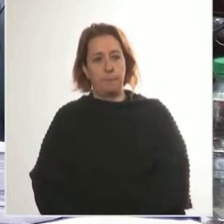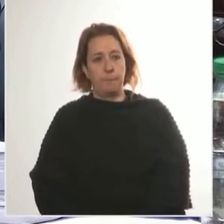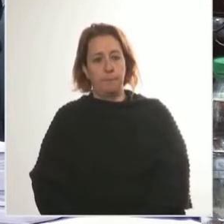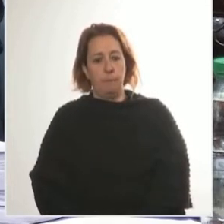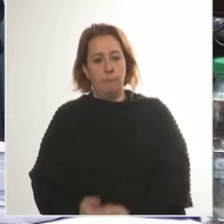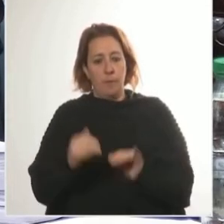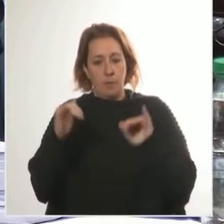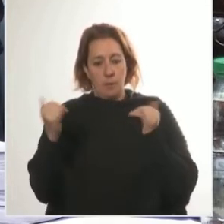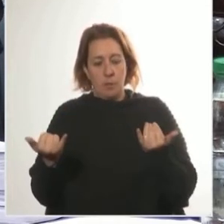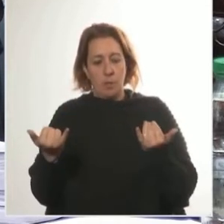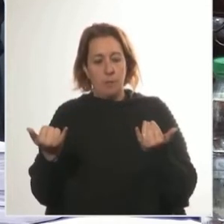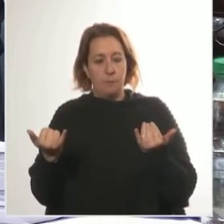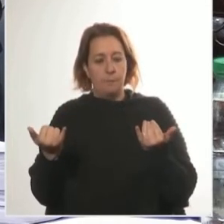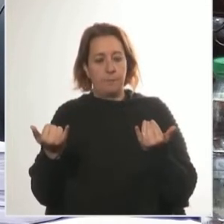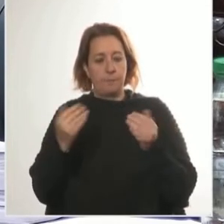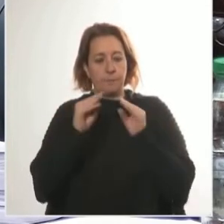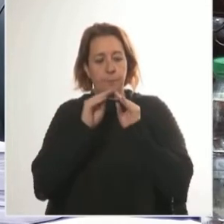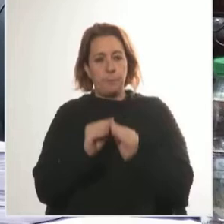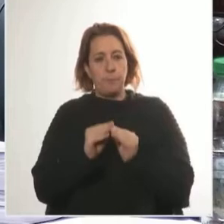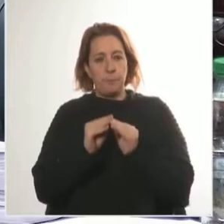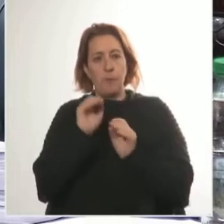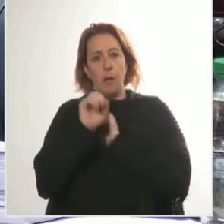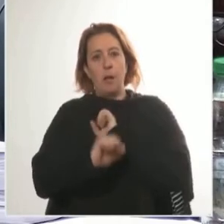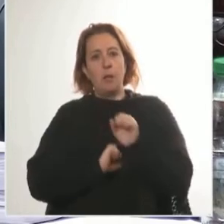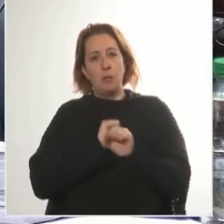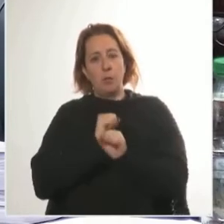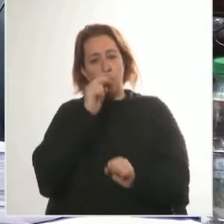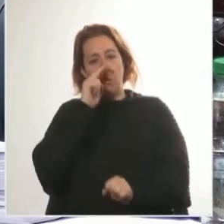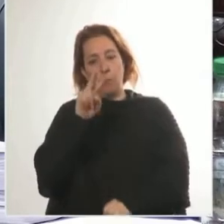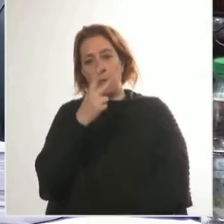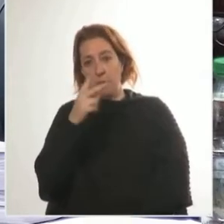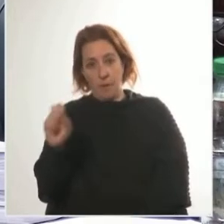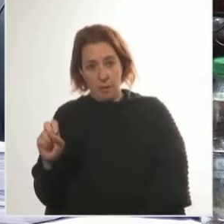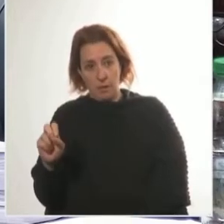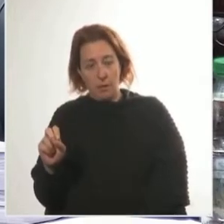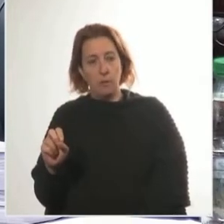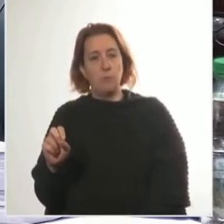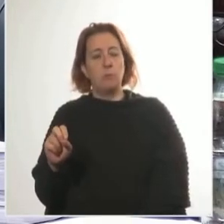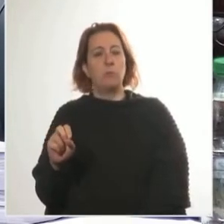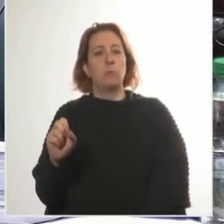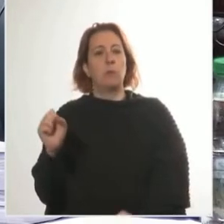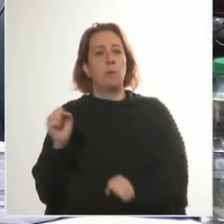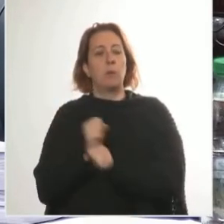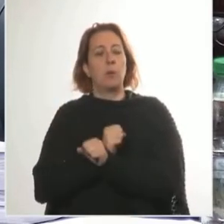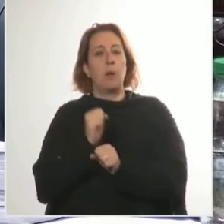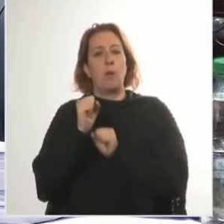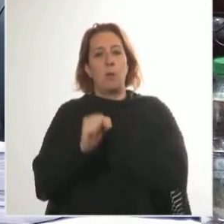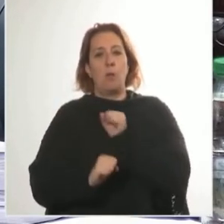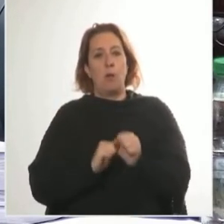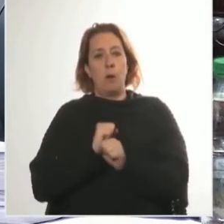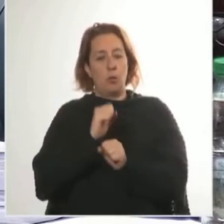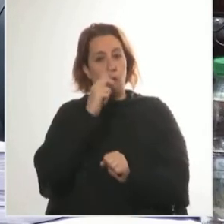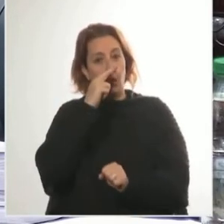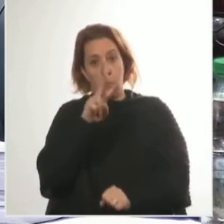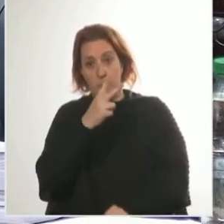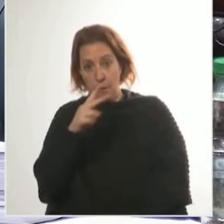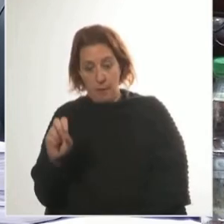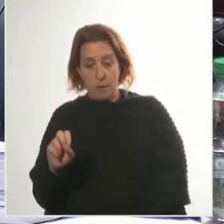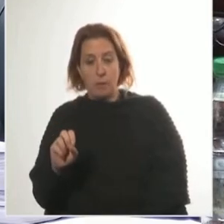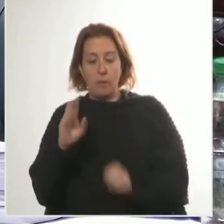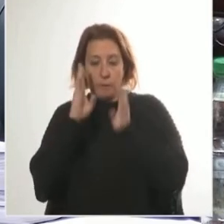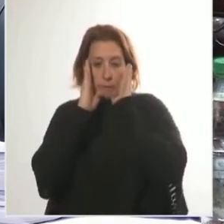Ya en el presupuesto del año 2020, o el aprobado durante el año 2020, o sea, el enfoque